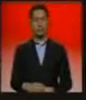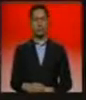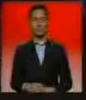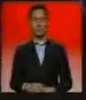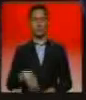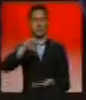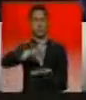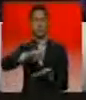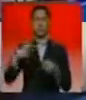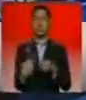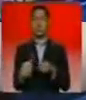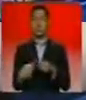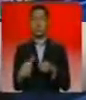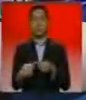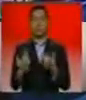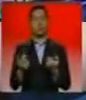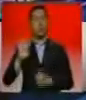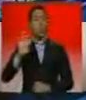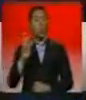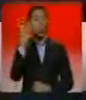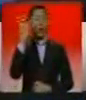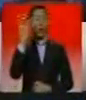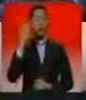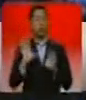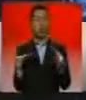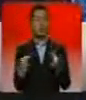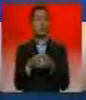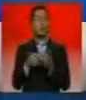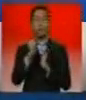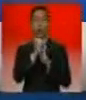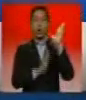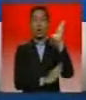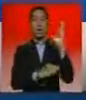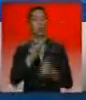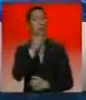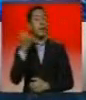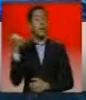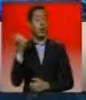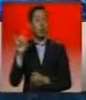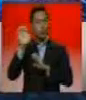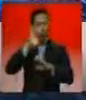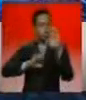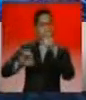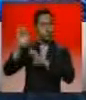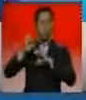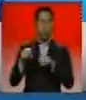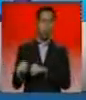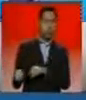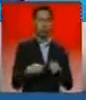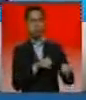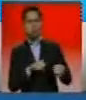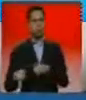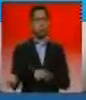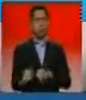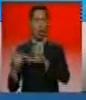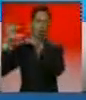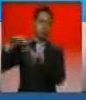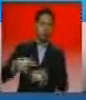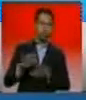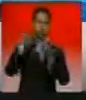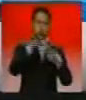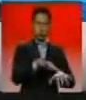En Quito se llevó a cabo el cuarto comité de proyecto de mejoramiento de la capacidad de monitoreo de terremotos y tsunami. La